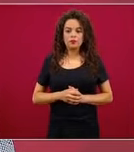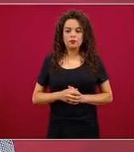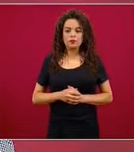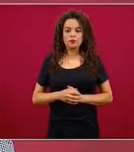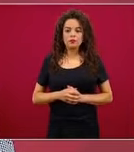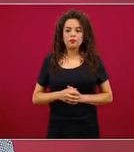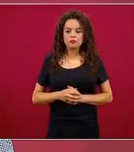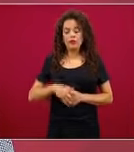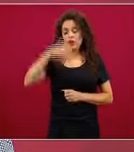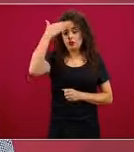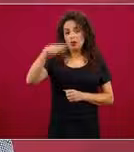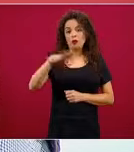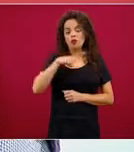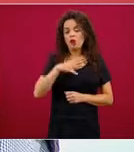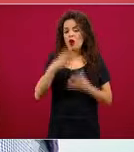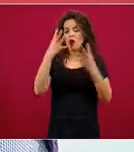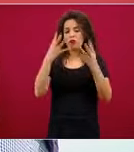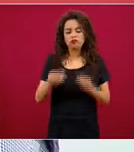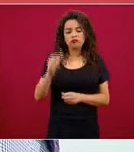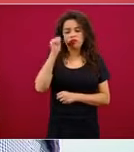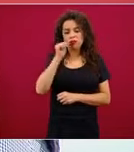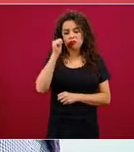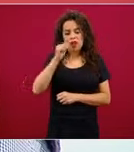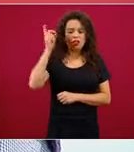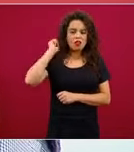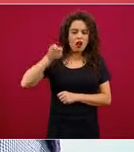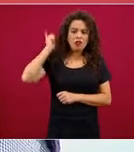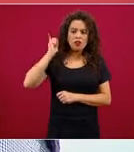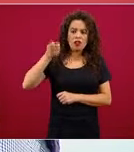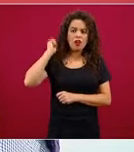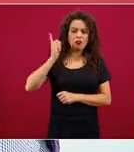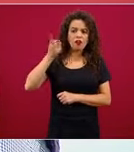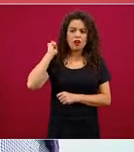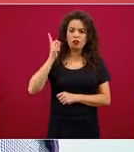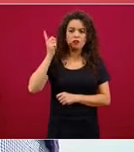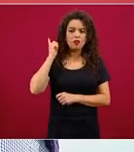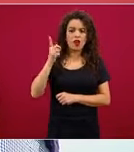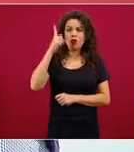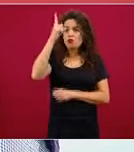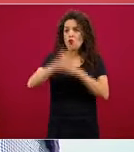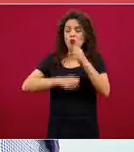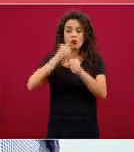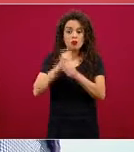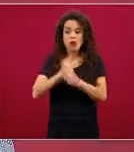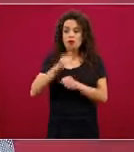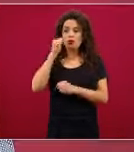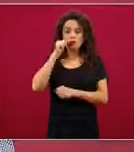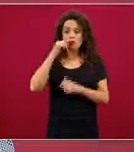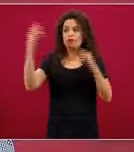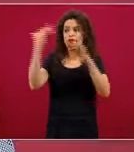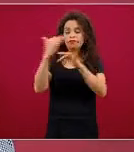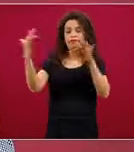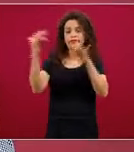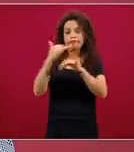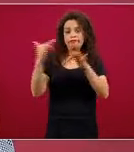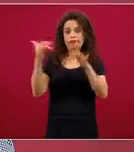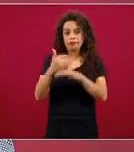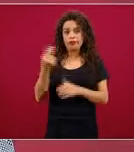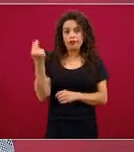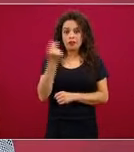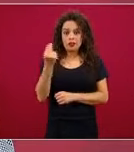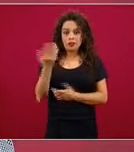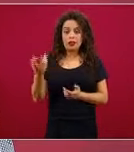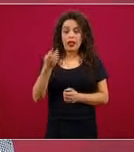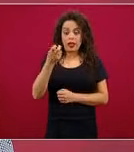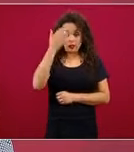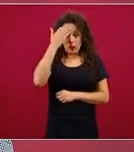alta interacción permanente, diaria, todos los días del año en estas poblaciones, y entonces conociendo mejor